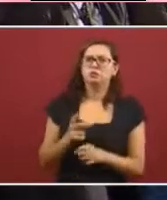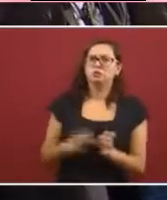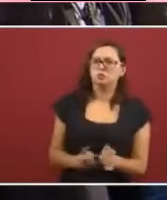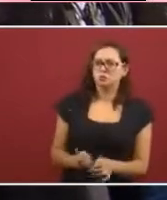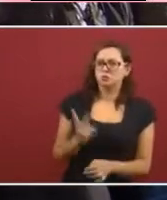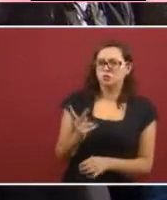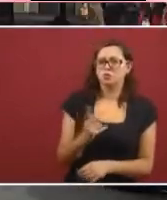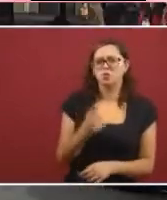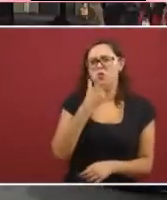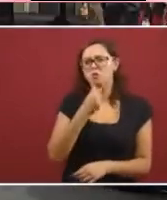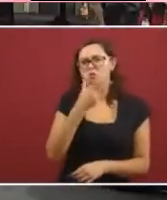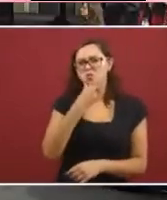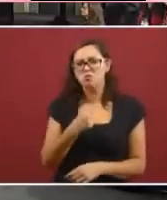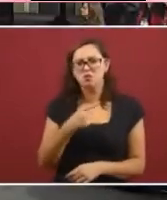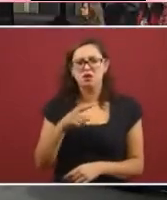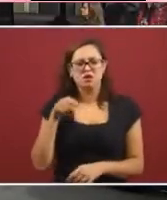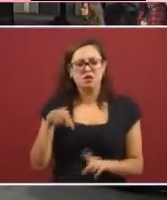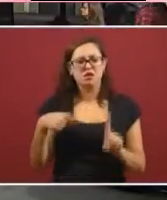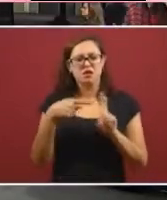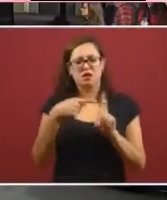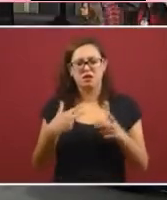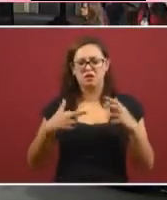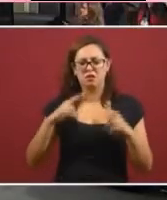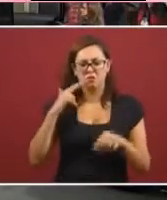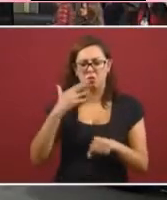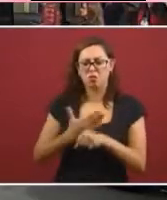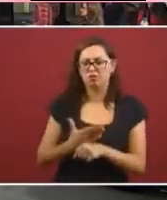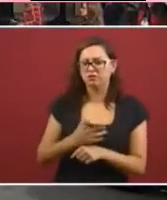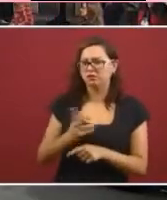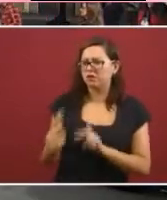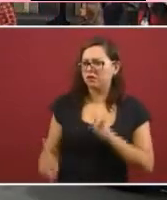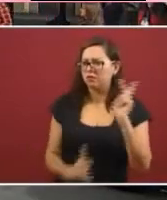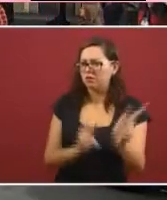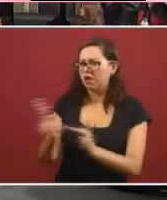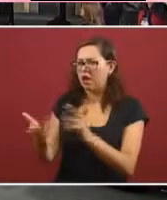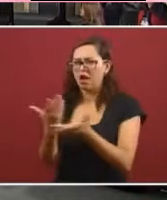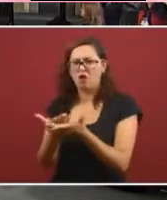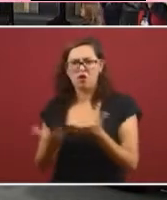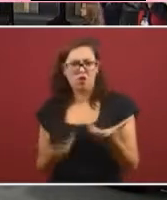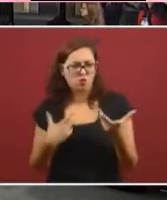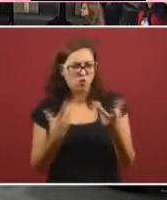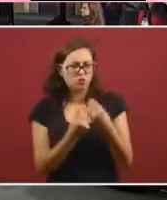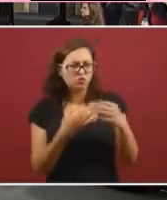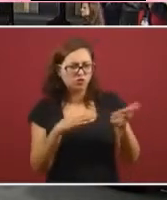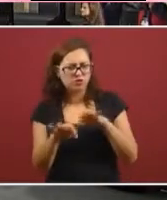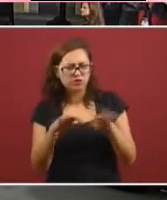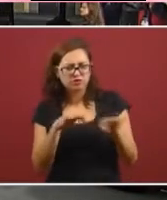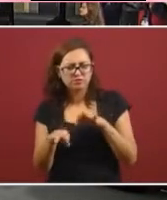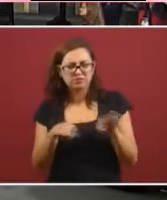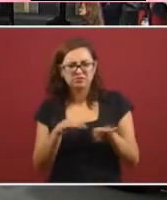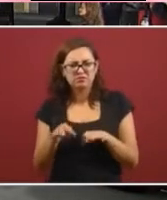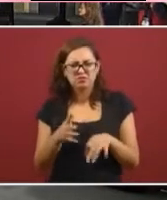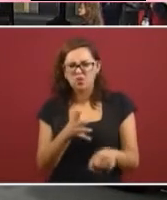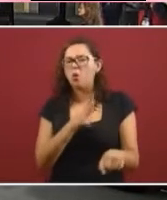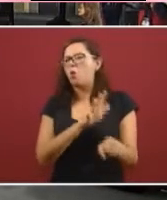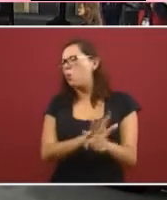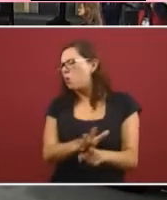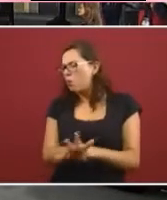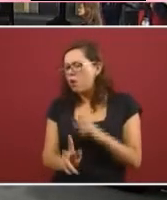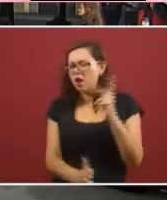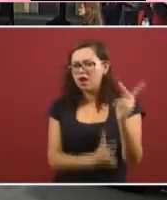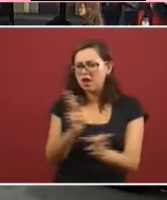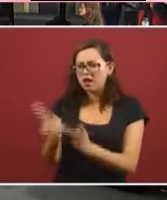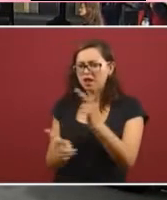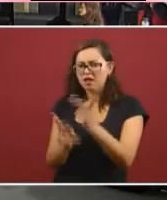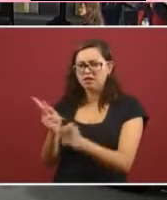se hizo cargo de las encuestas en el gobierno de la Ciudad de México. Hoy trabaja con usted. La pregunta es, ¿qué encuesta le está haciendo